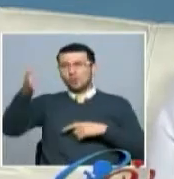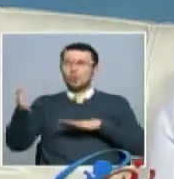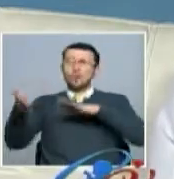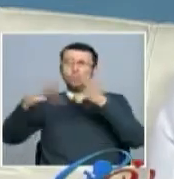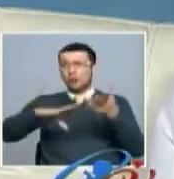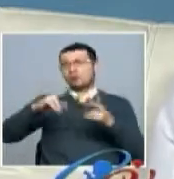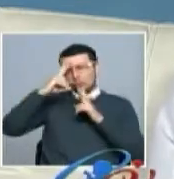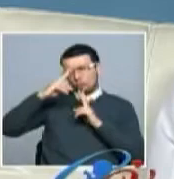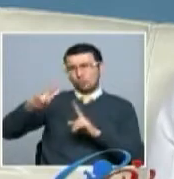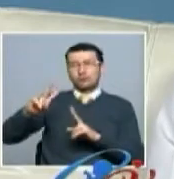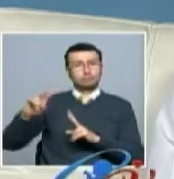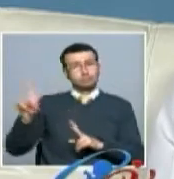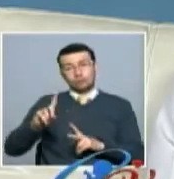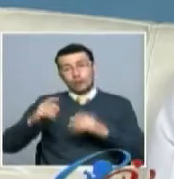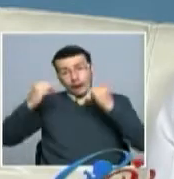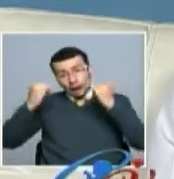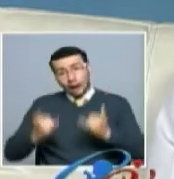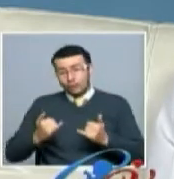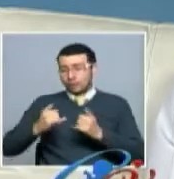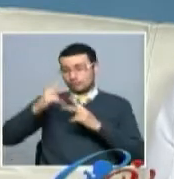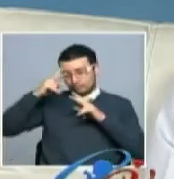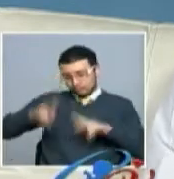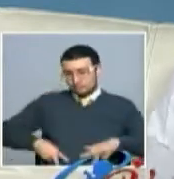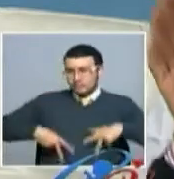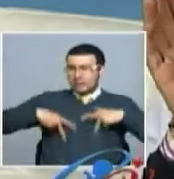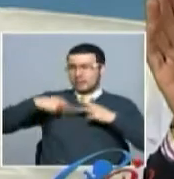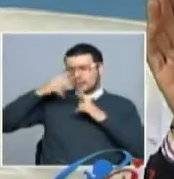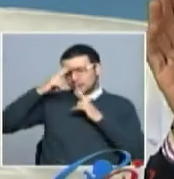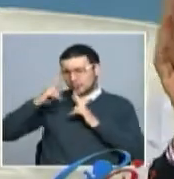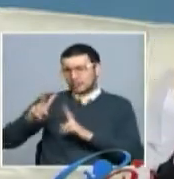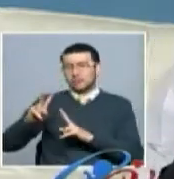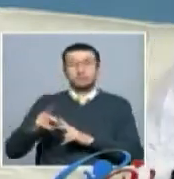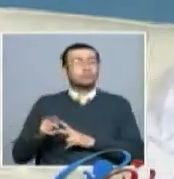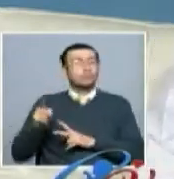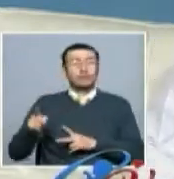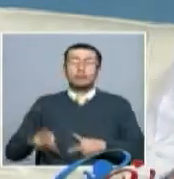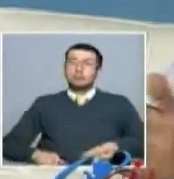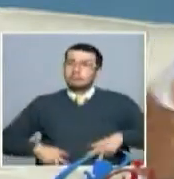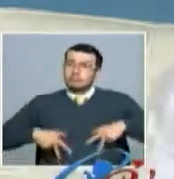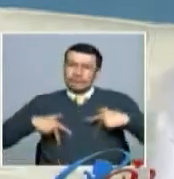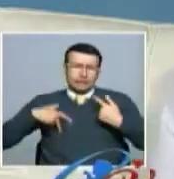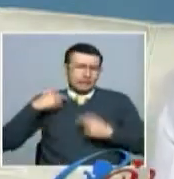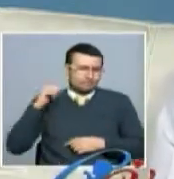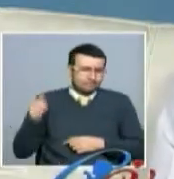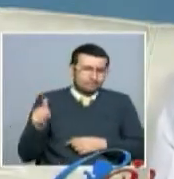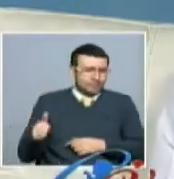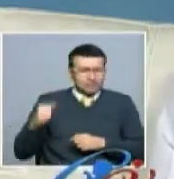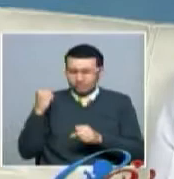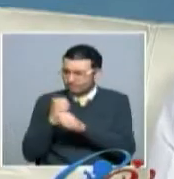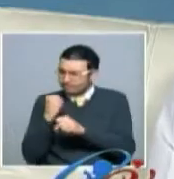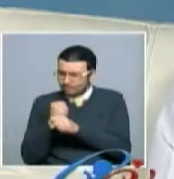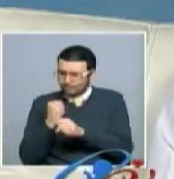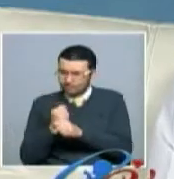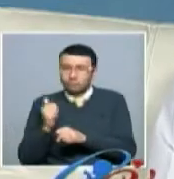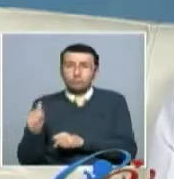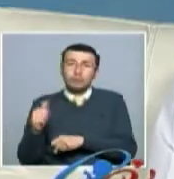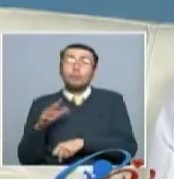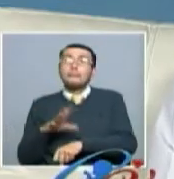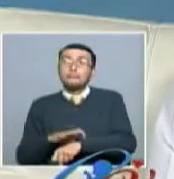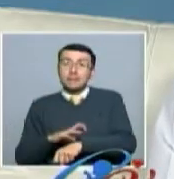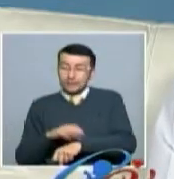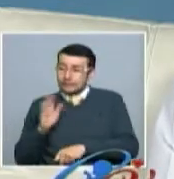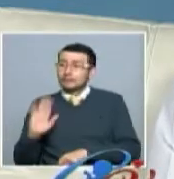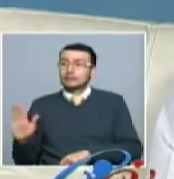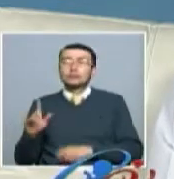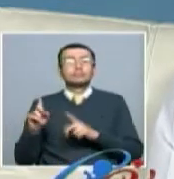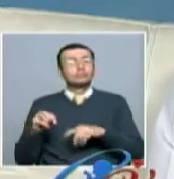vida, hermano, en vida. Y esta persona que ha dedicado toda su vida, porque toda su vida ha estado dedicada a la medicina y a